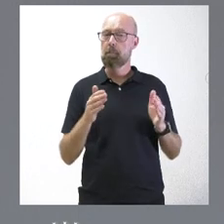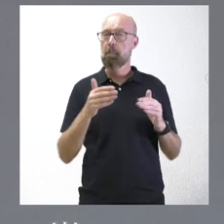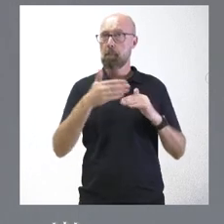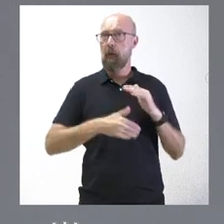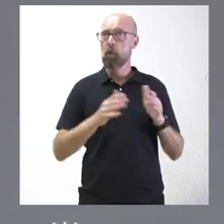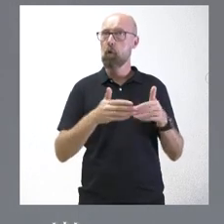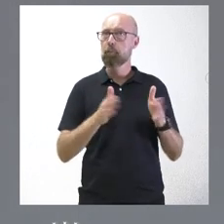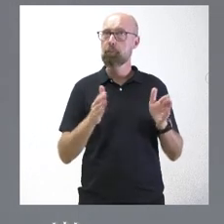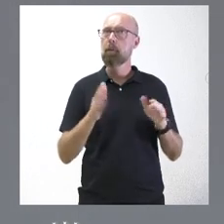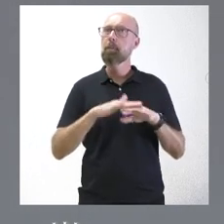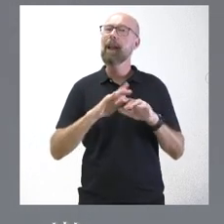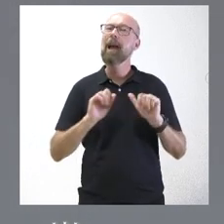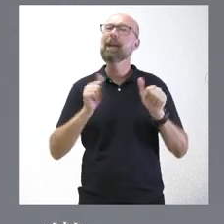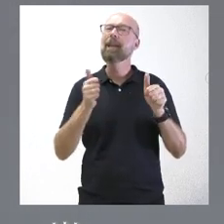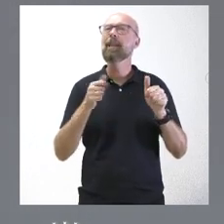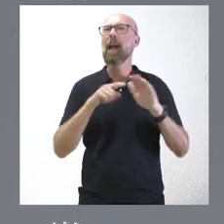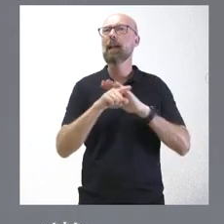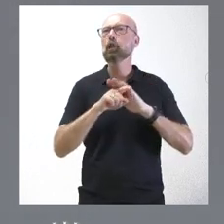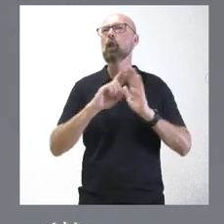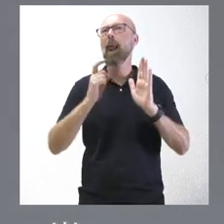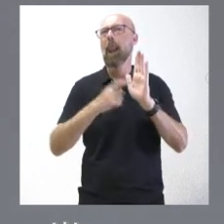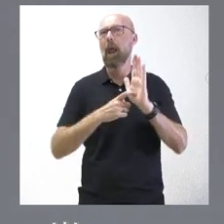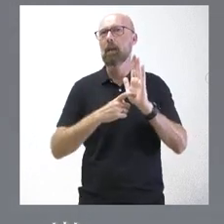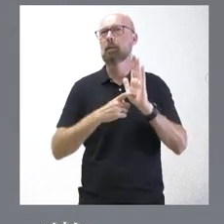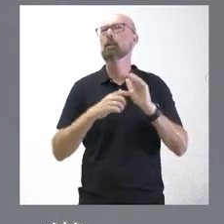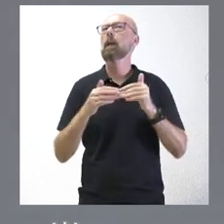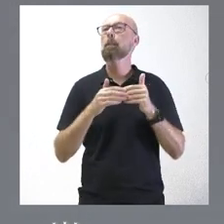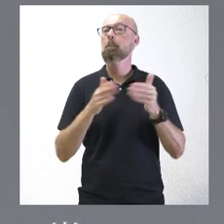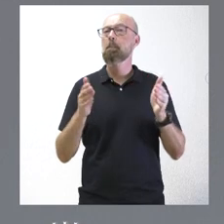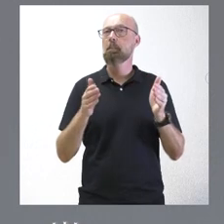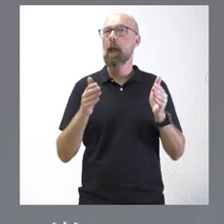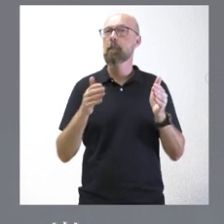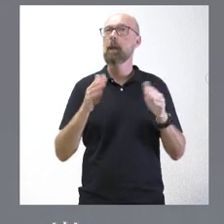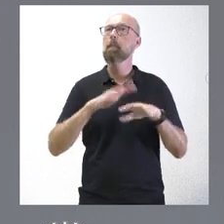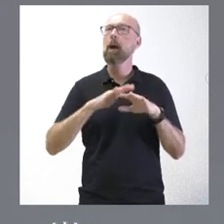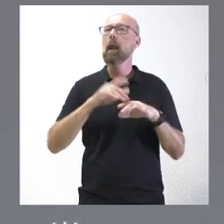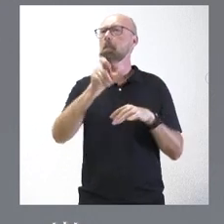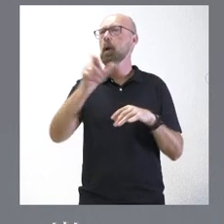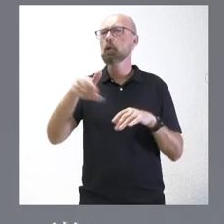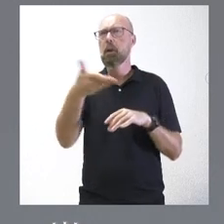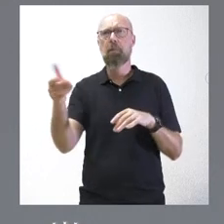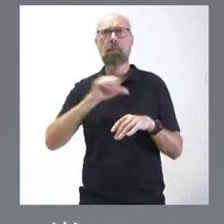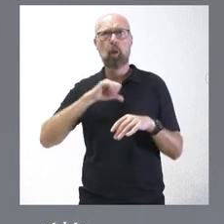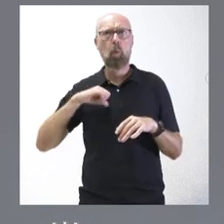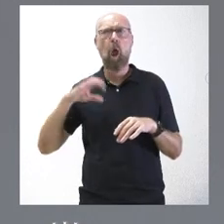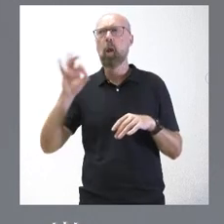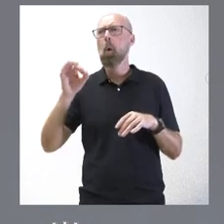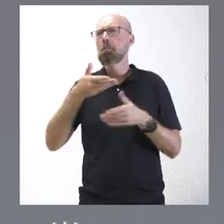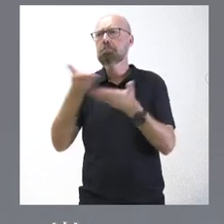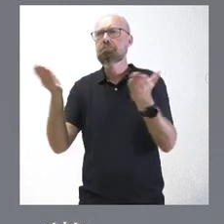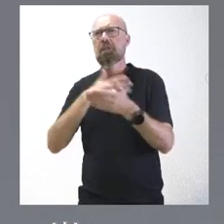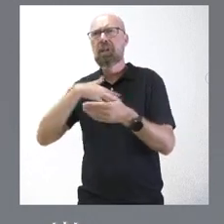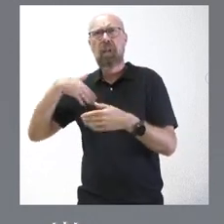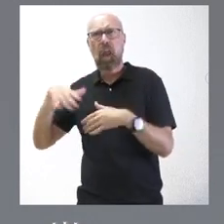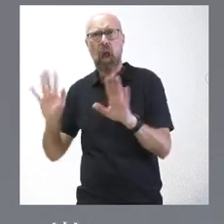de la ley ese plazo se abre para que las distintas personas particulares o todo el que pueda acceder